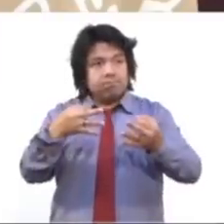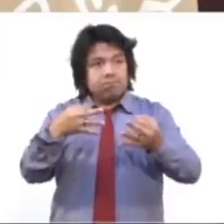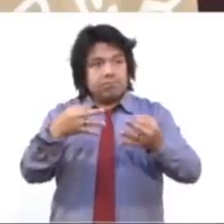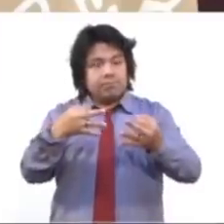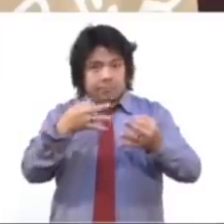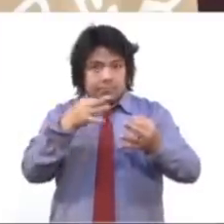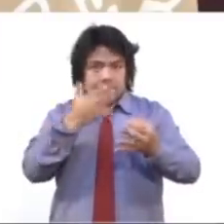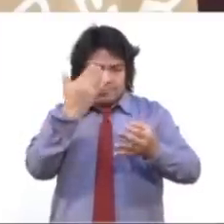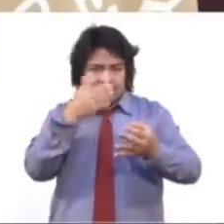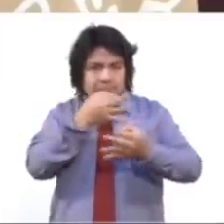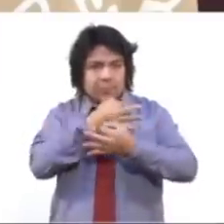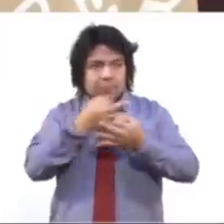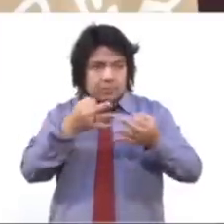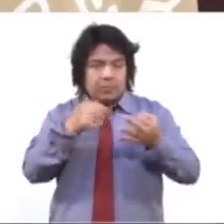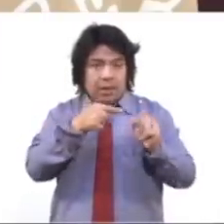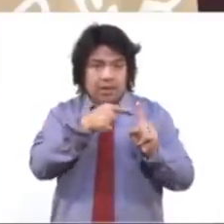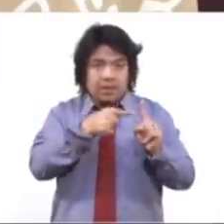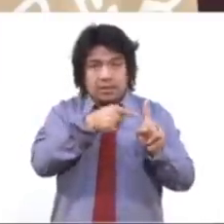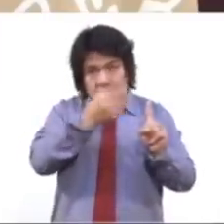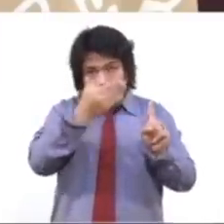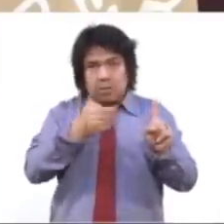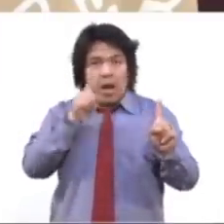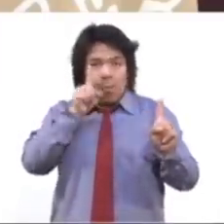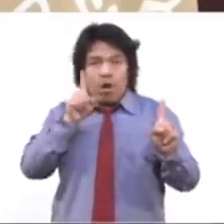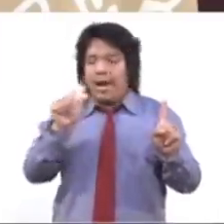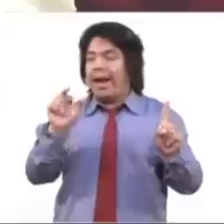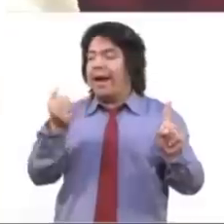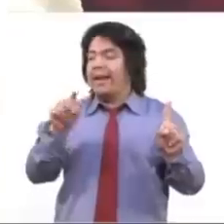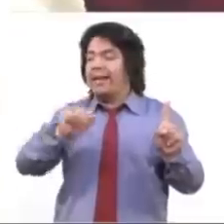que es un feminicidio,